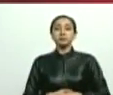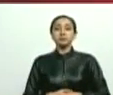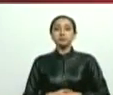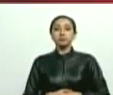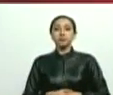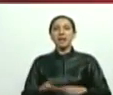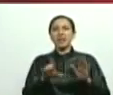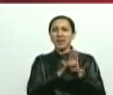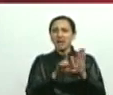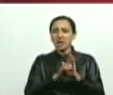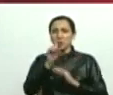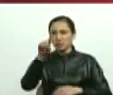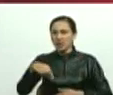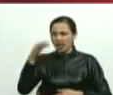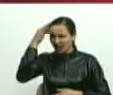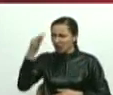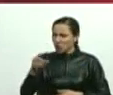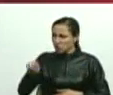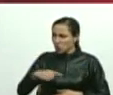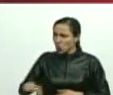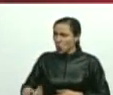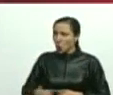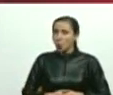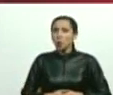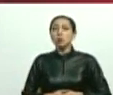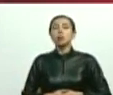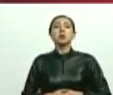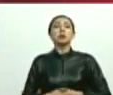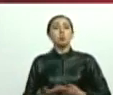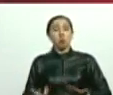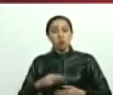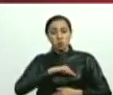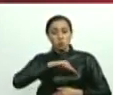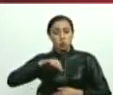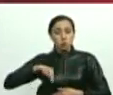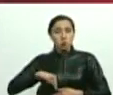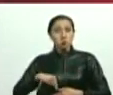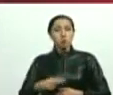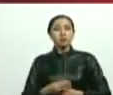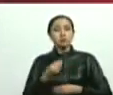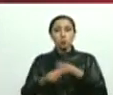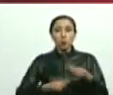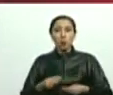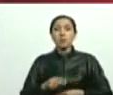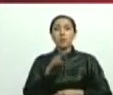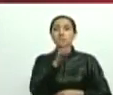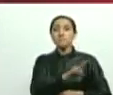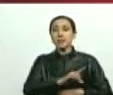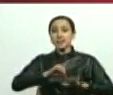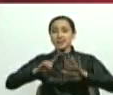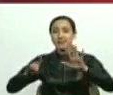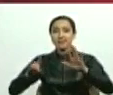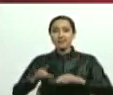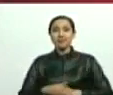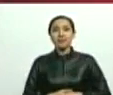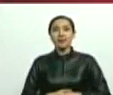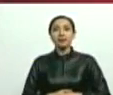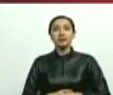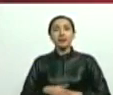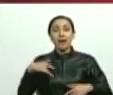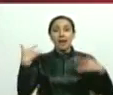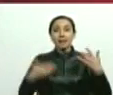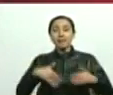Creo, ¿verdad? ¿No? Pero lo cierto es que nosotros hemos pasado 26 certámenes